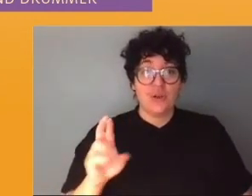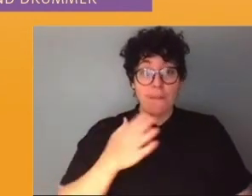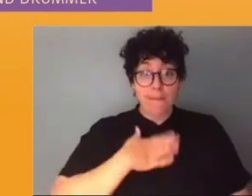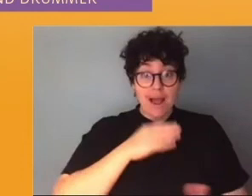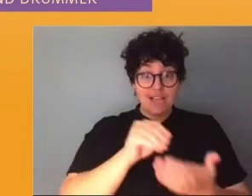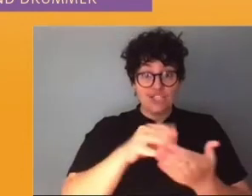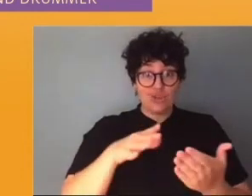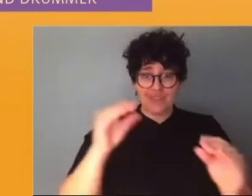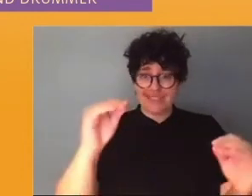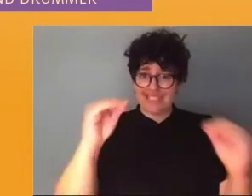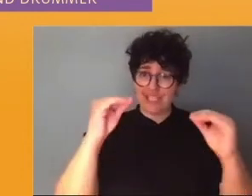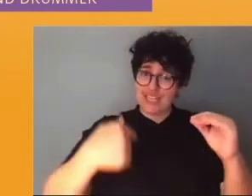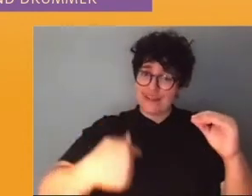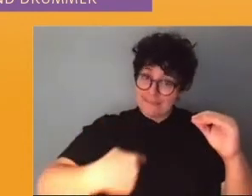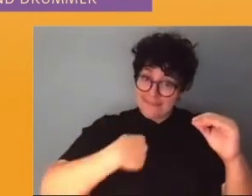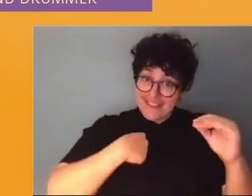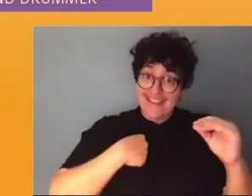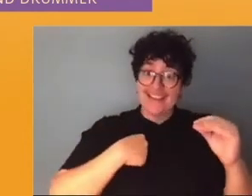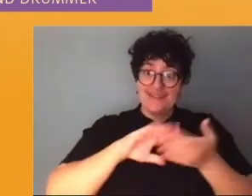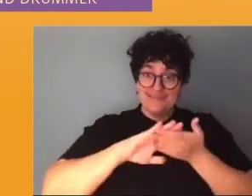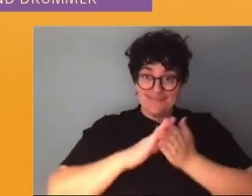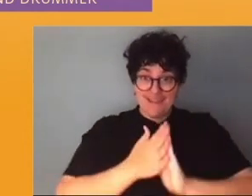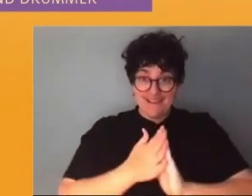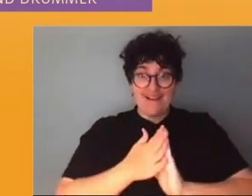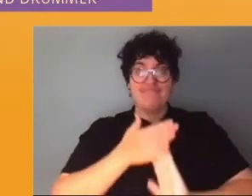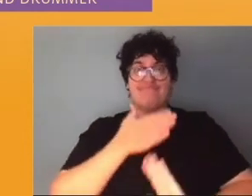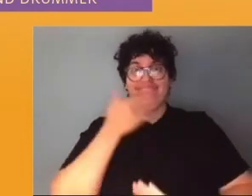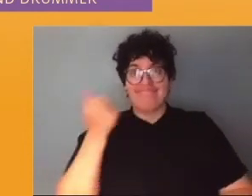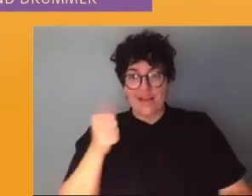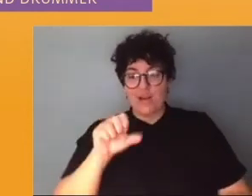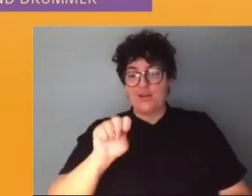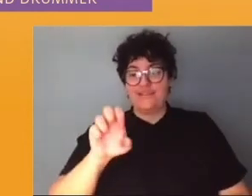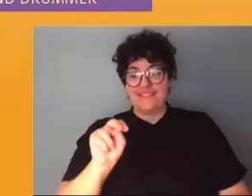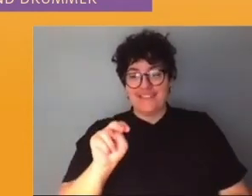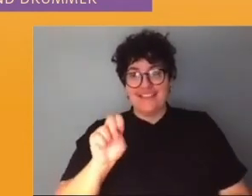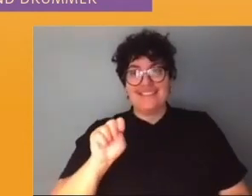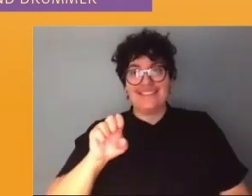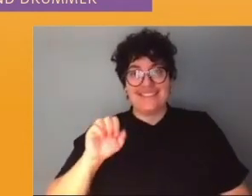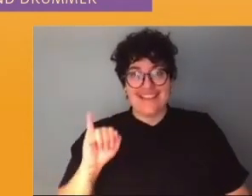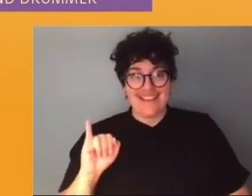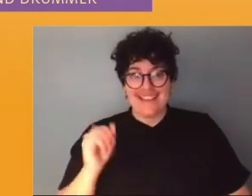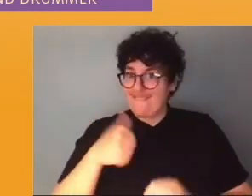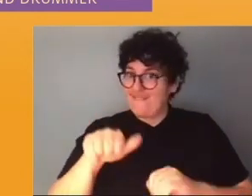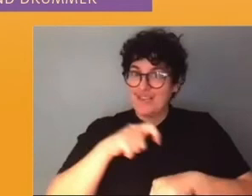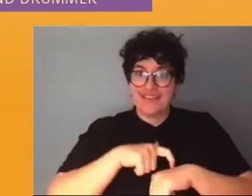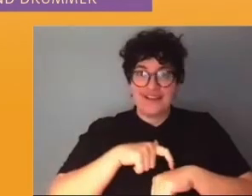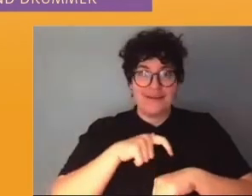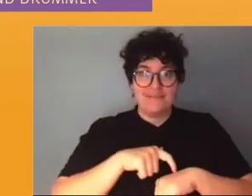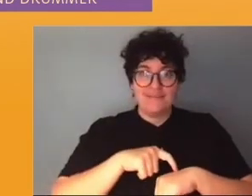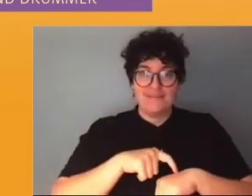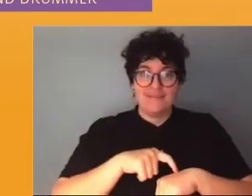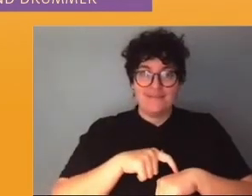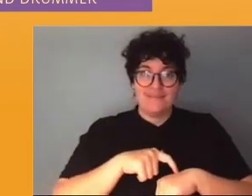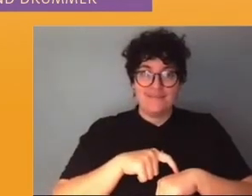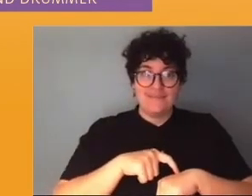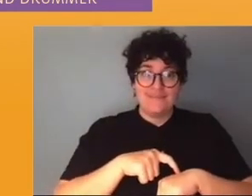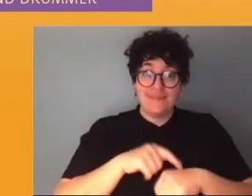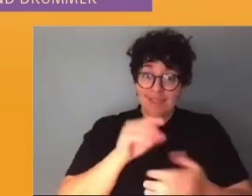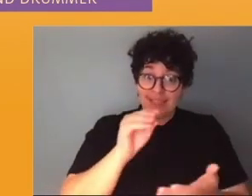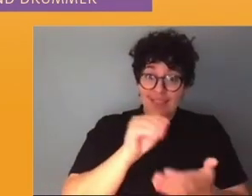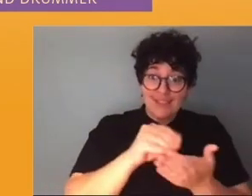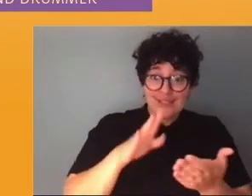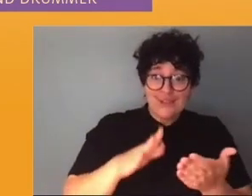mí para poder hacerme una mejor sensei cada vez. Y son los que